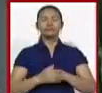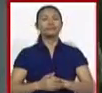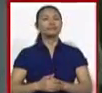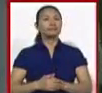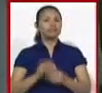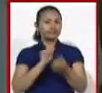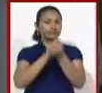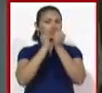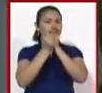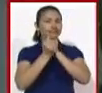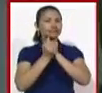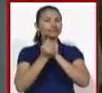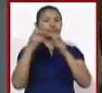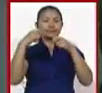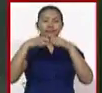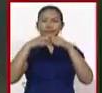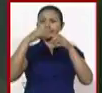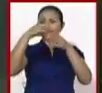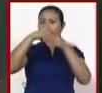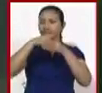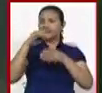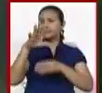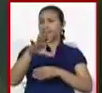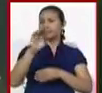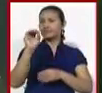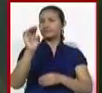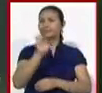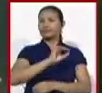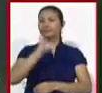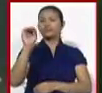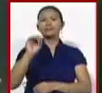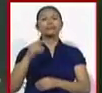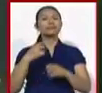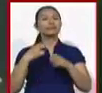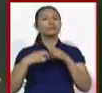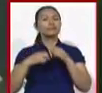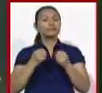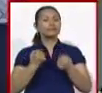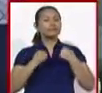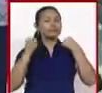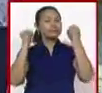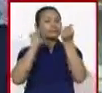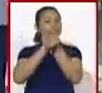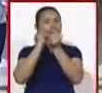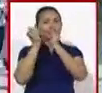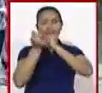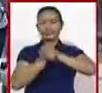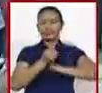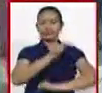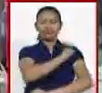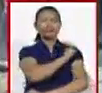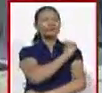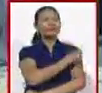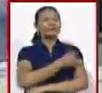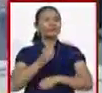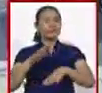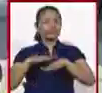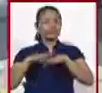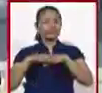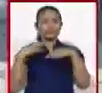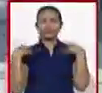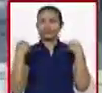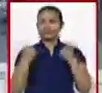y trastornos neurológicos, de los cuales más del 50% son trastornos de ansiedad. Autoridades de salud recomiendan